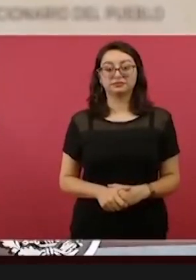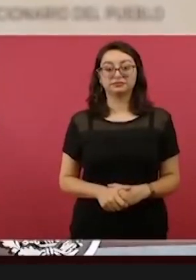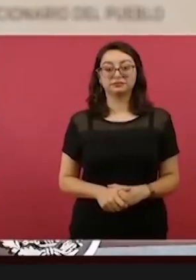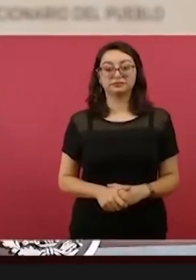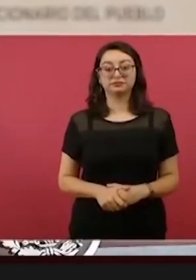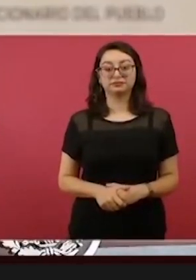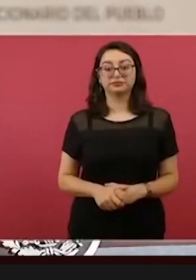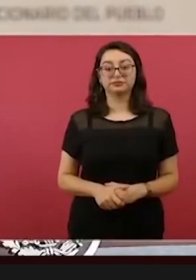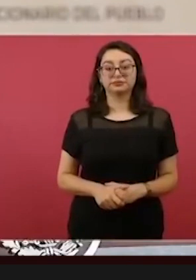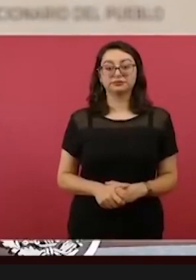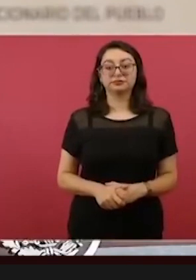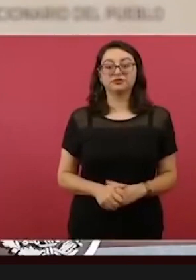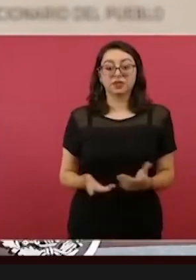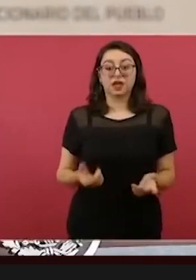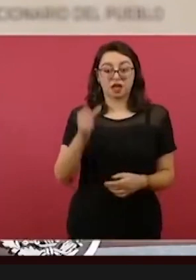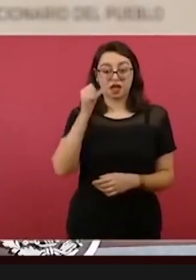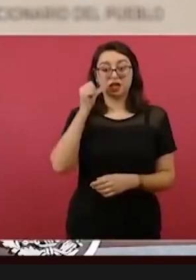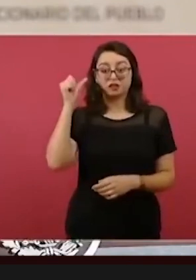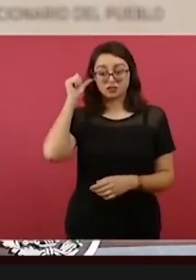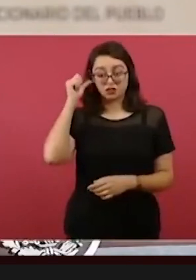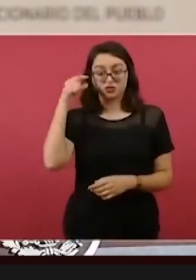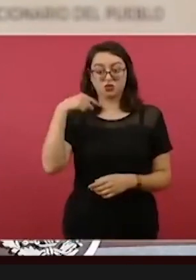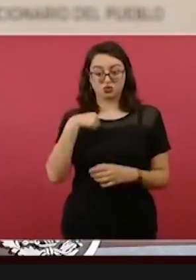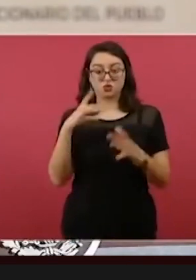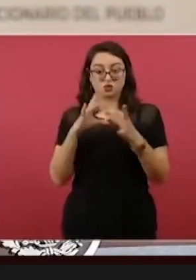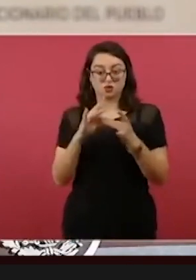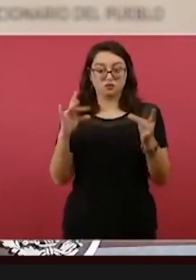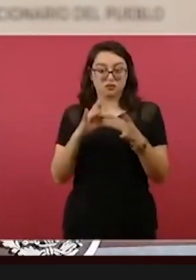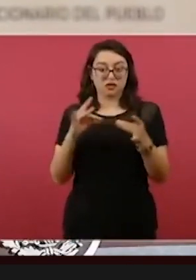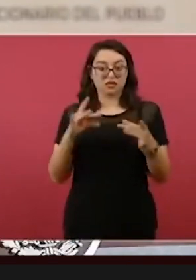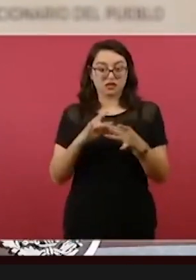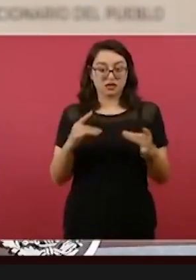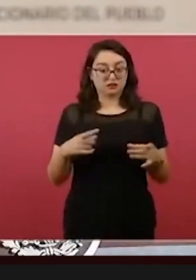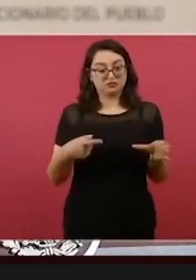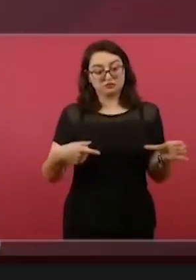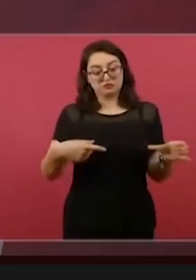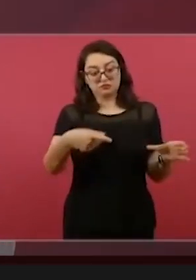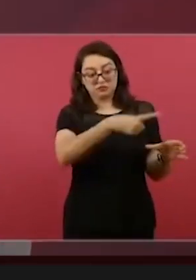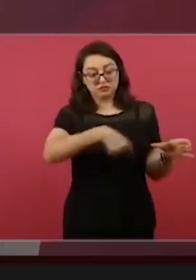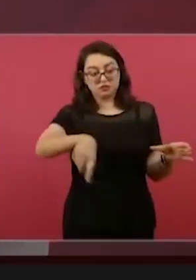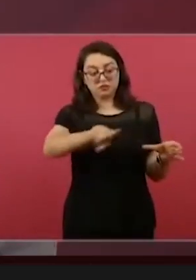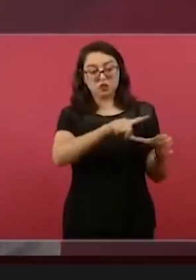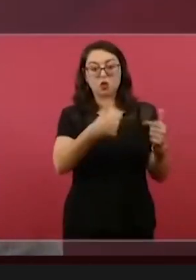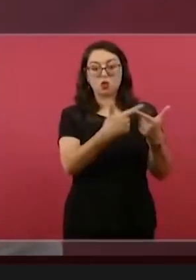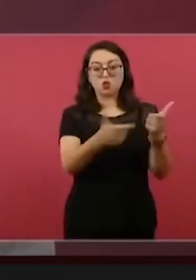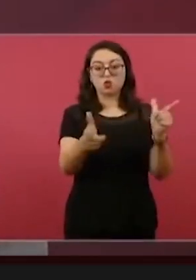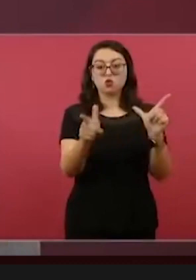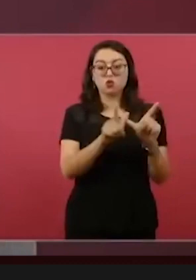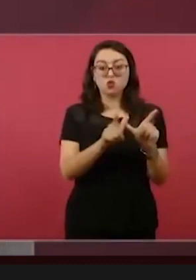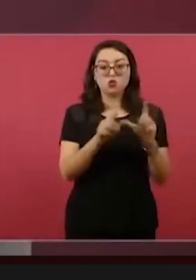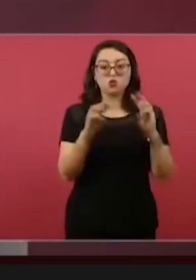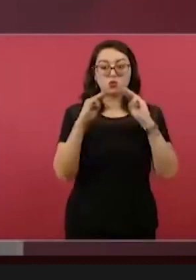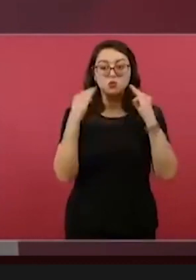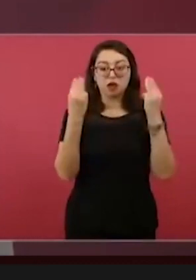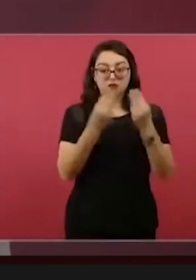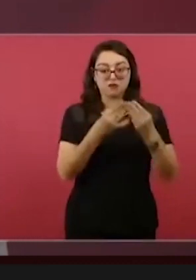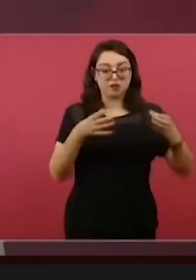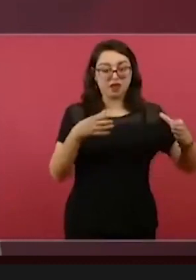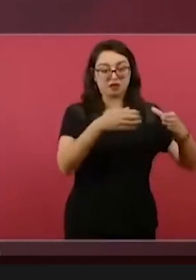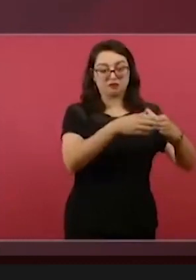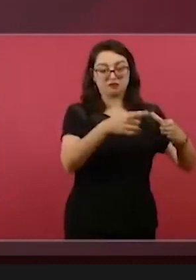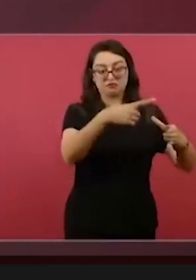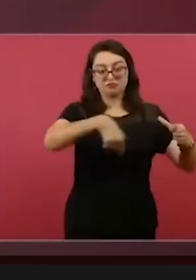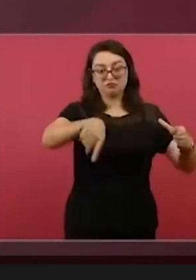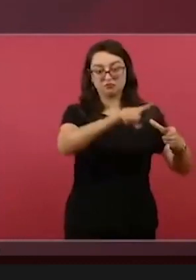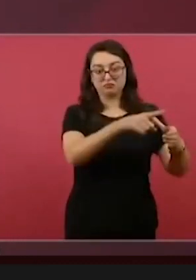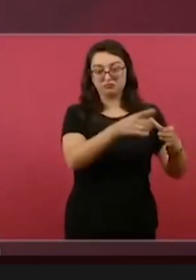hecho alusión a una contrapropuesta de datos, cifras e información que dicen tener desde el gobierno para deslegitimar la información que se le